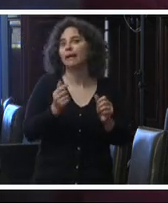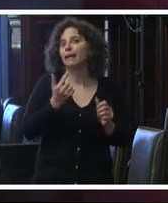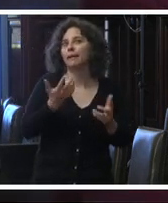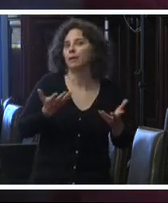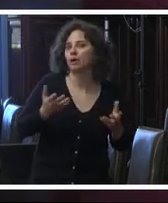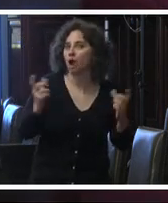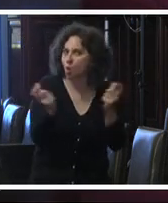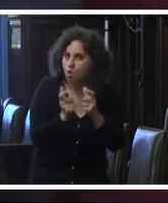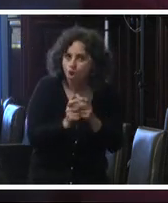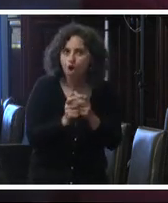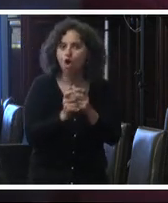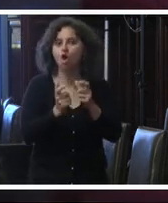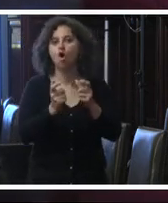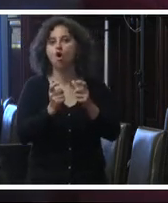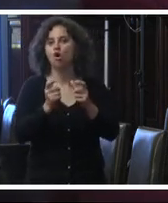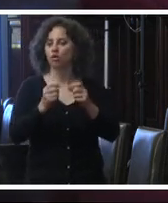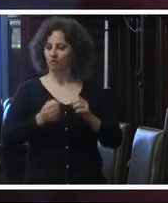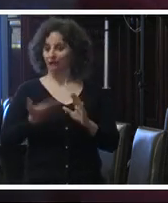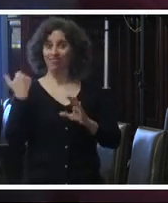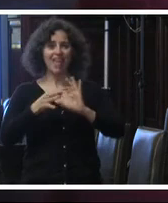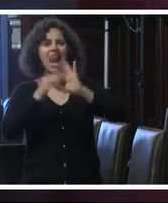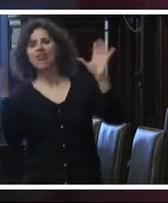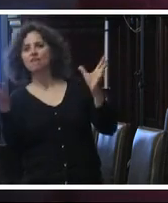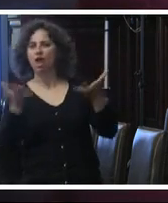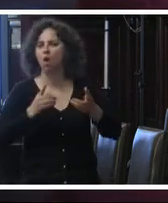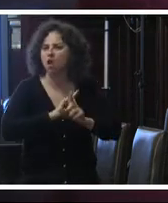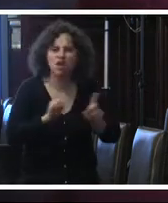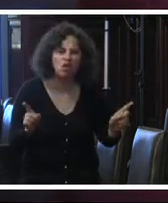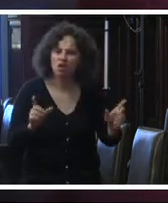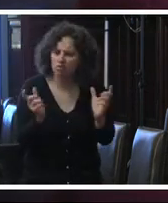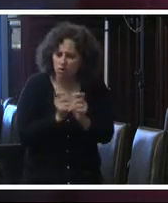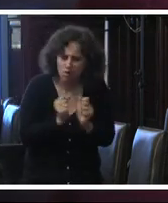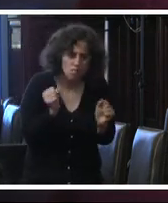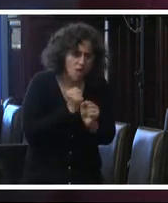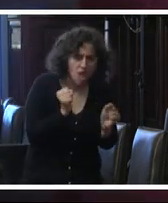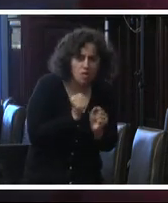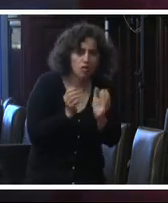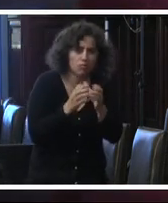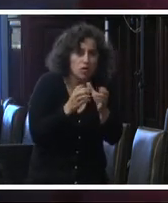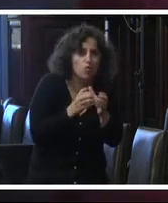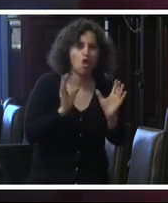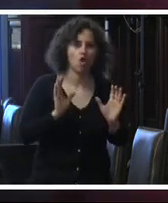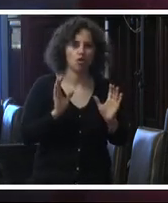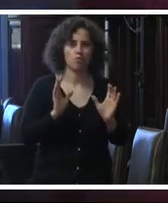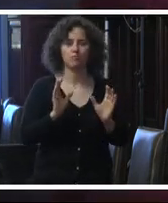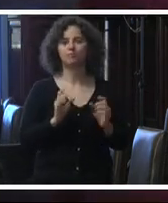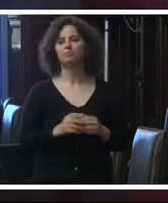a tener una reunión con esa libertad que antes teníamos. También